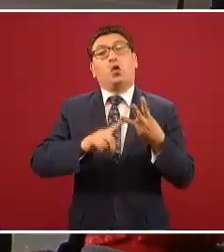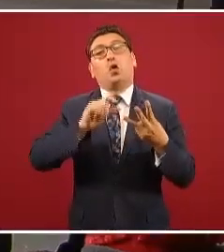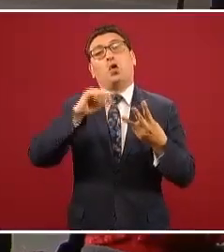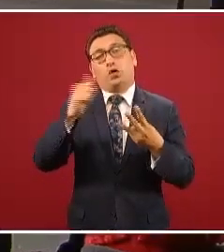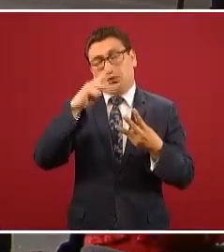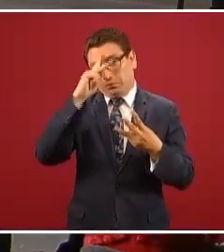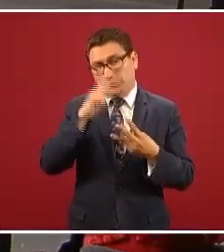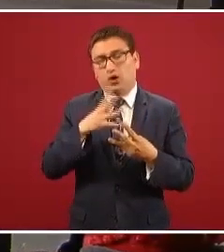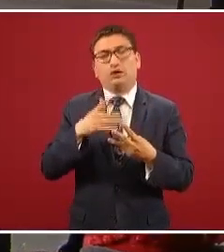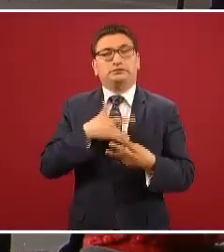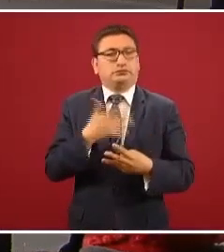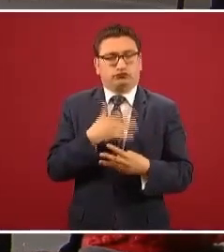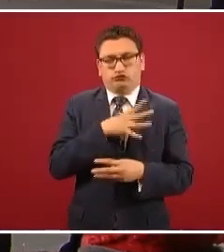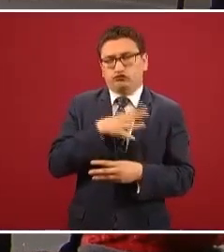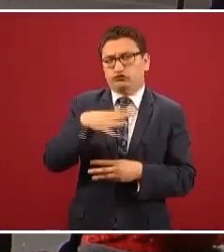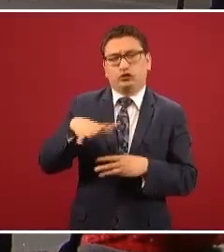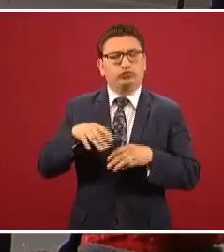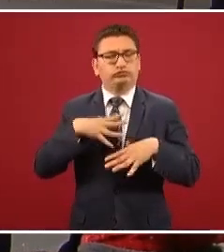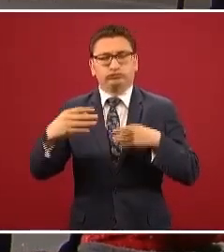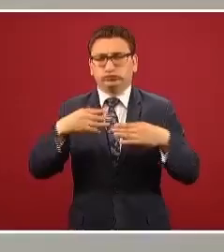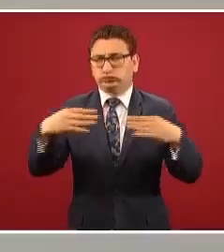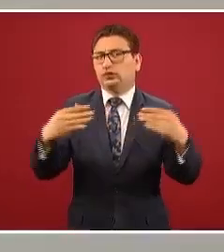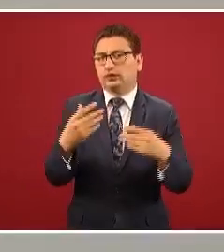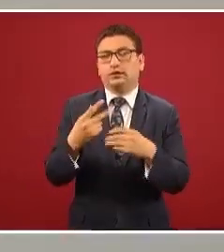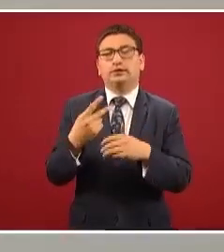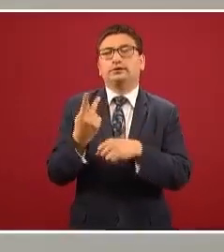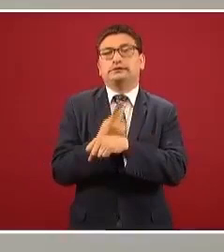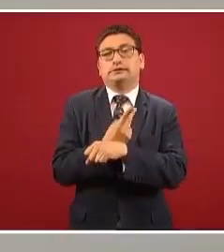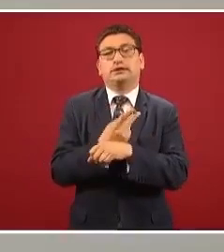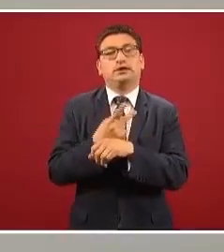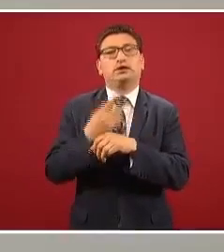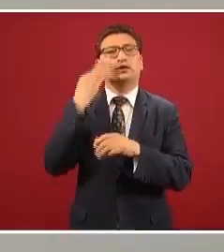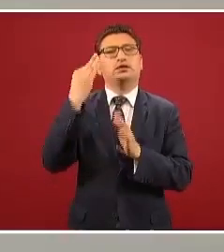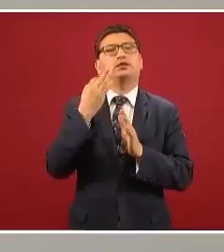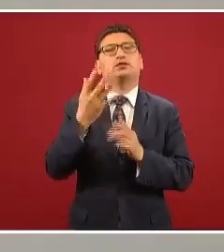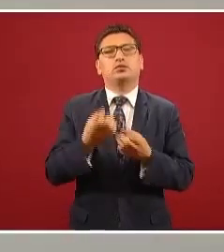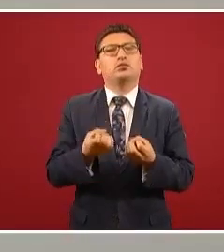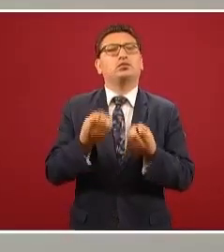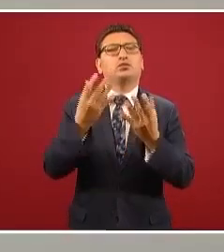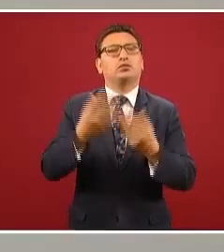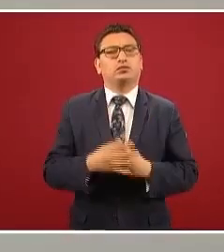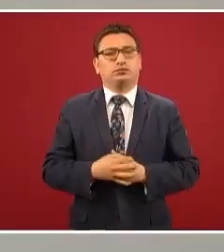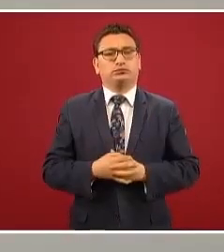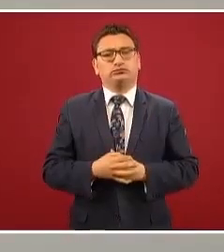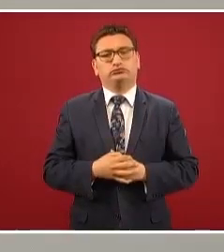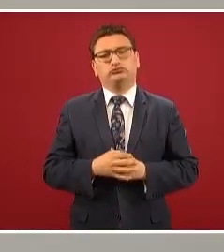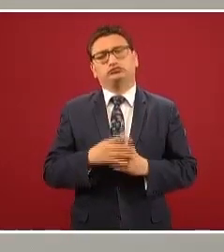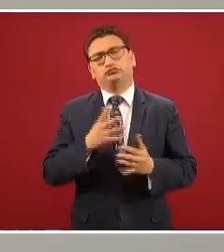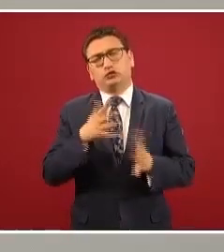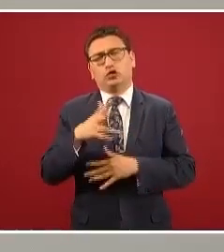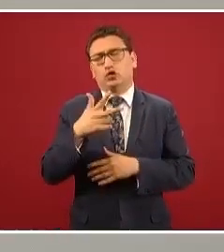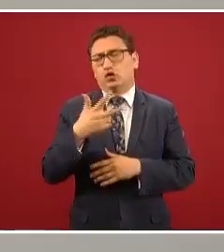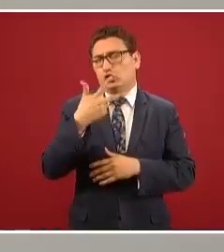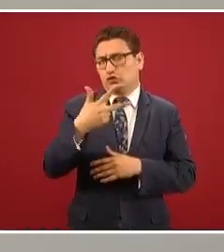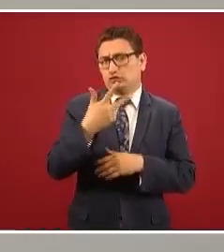transmisión generalizada y las estimaciones son que esto podría tardarse hasta 8